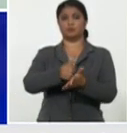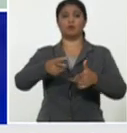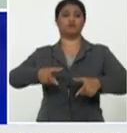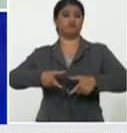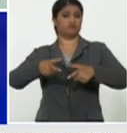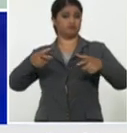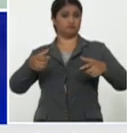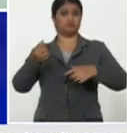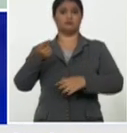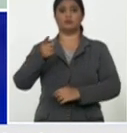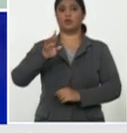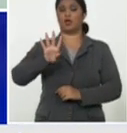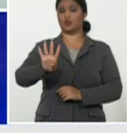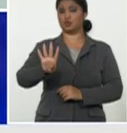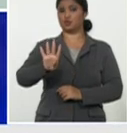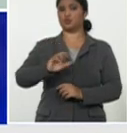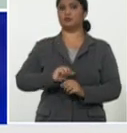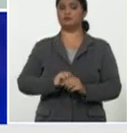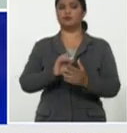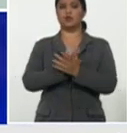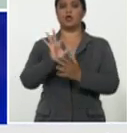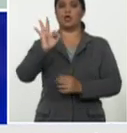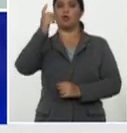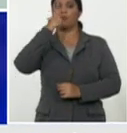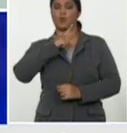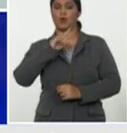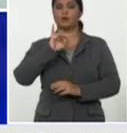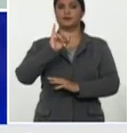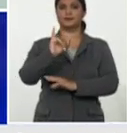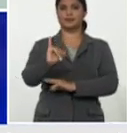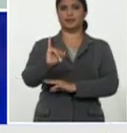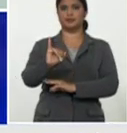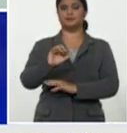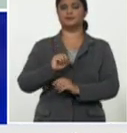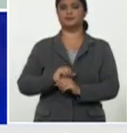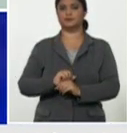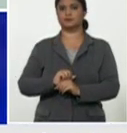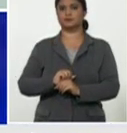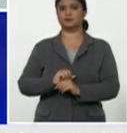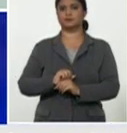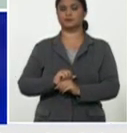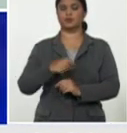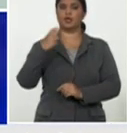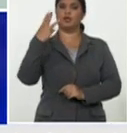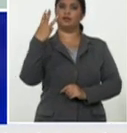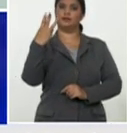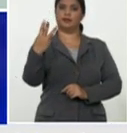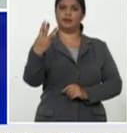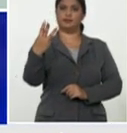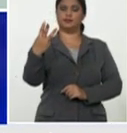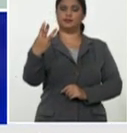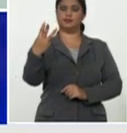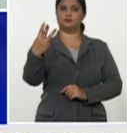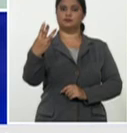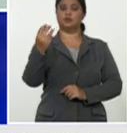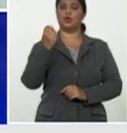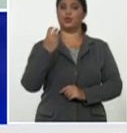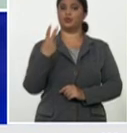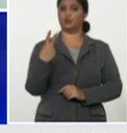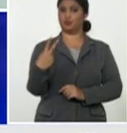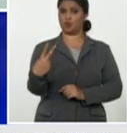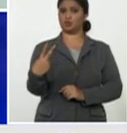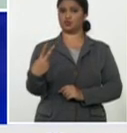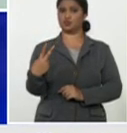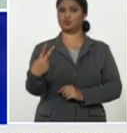14, Moa con 6, Sagua de Tánamo 3, Antilla 2,